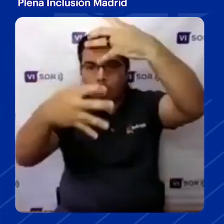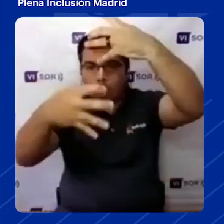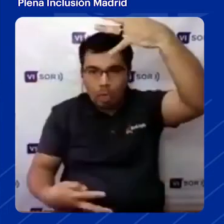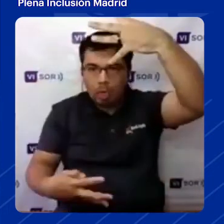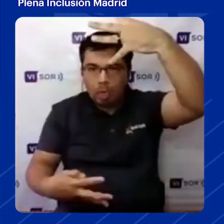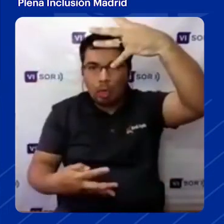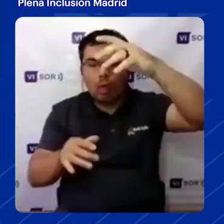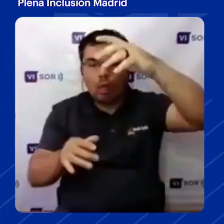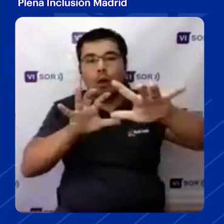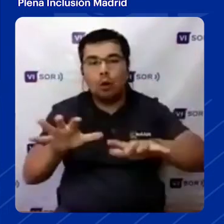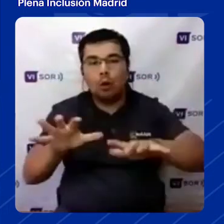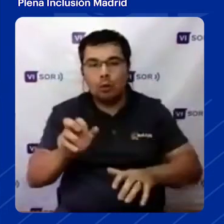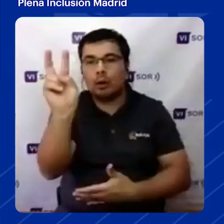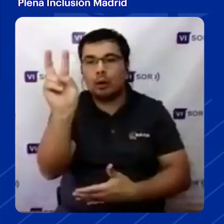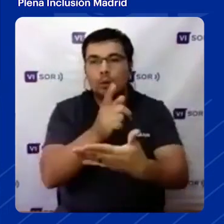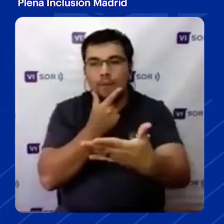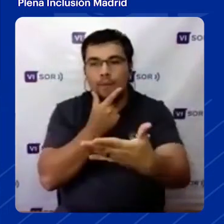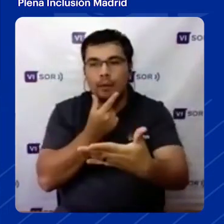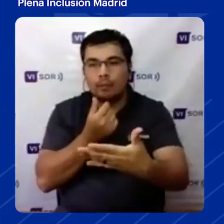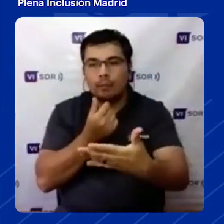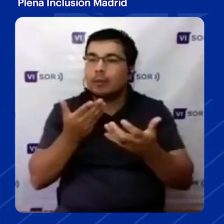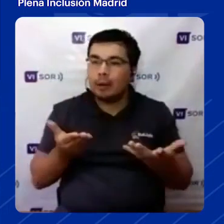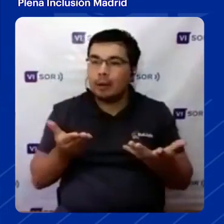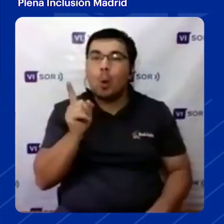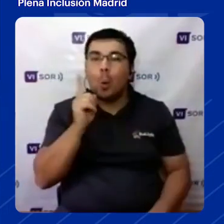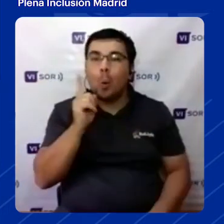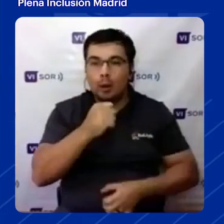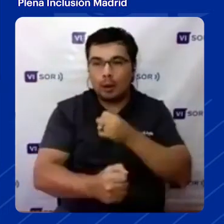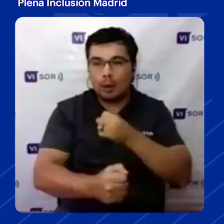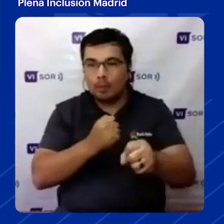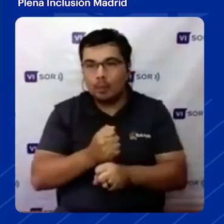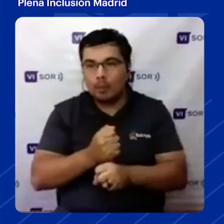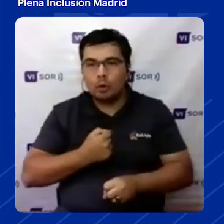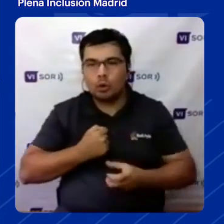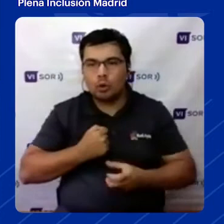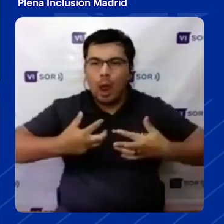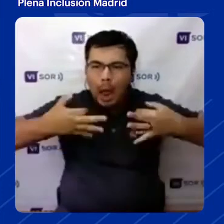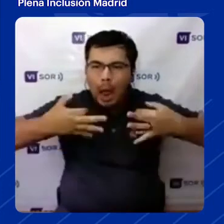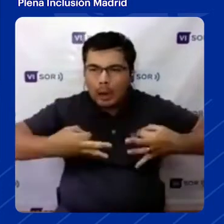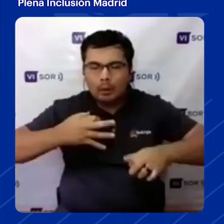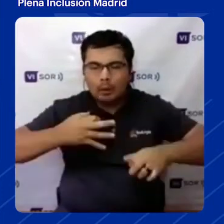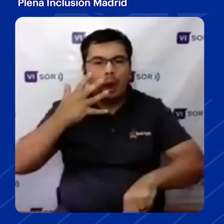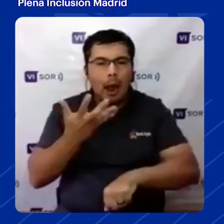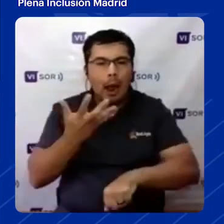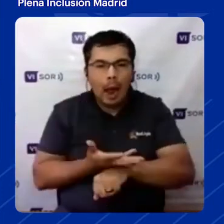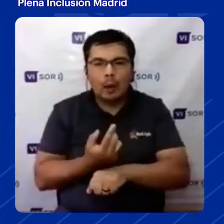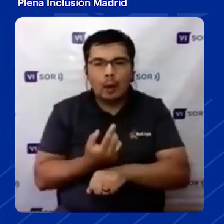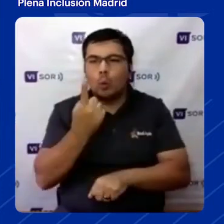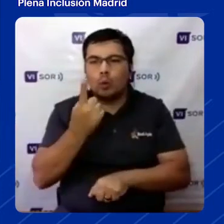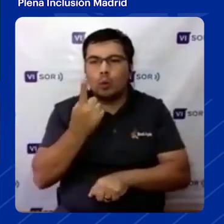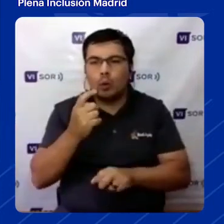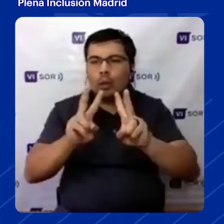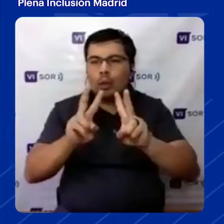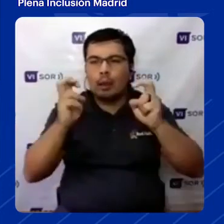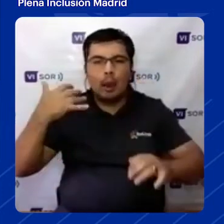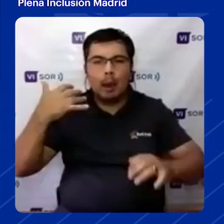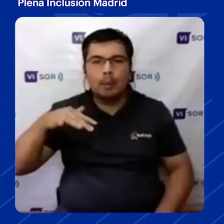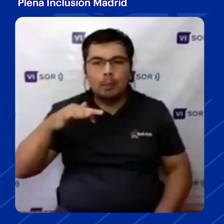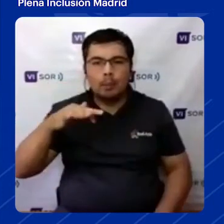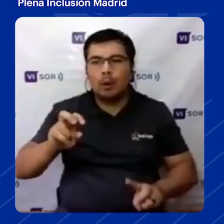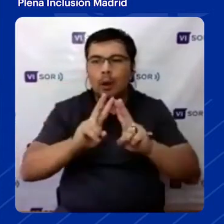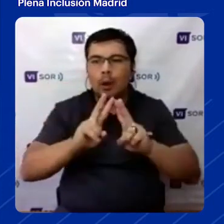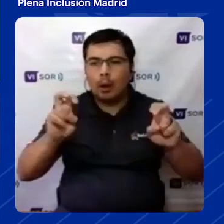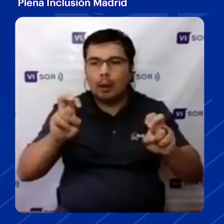este último año les puedo asegurar que ha habido una parte muy importante referida a medidas relacionadas con el